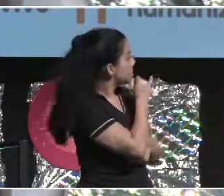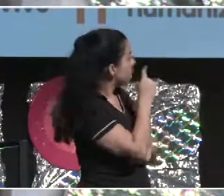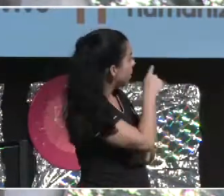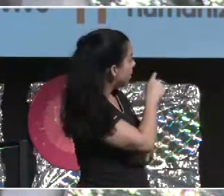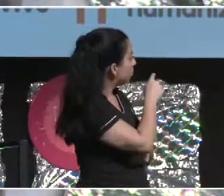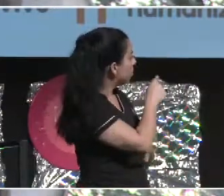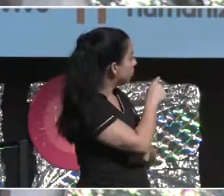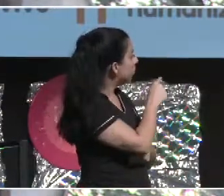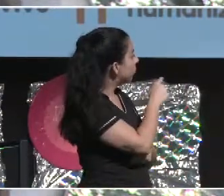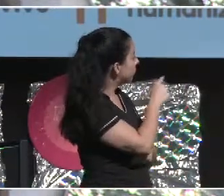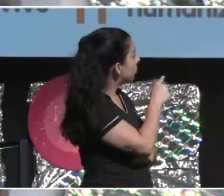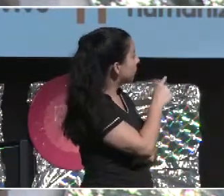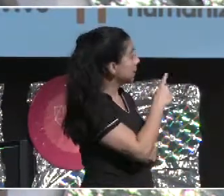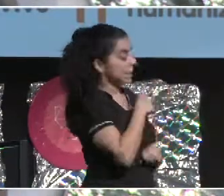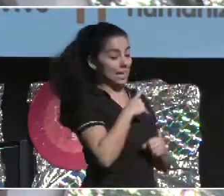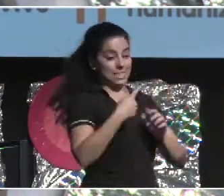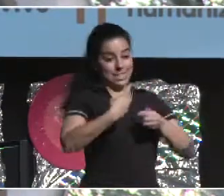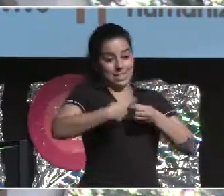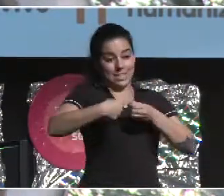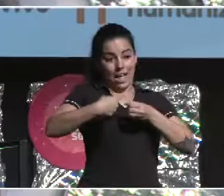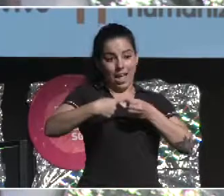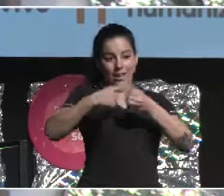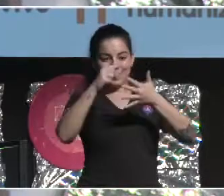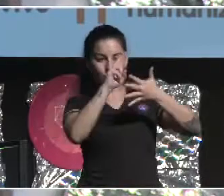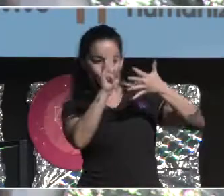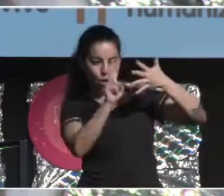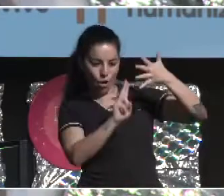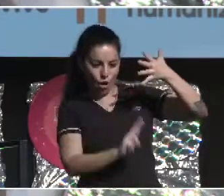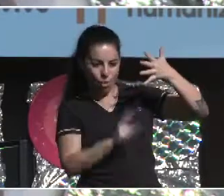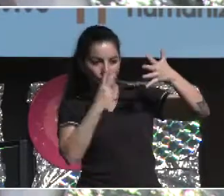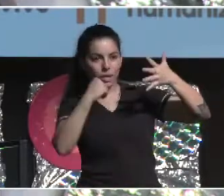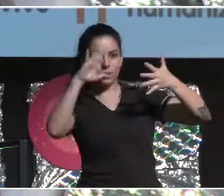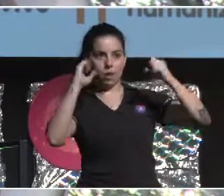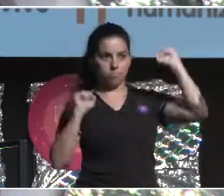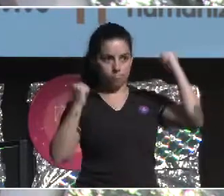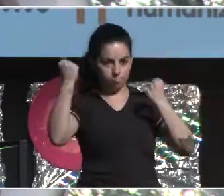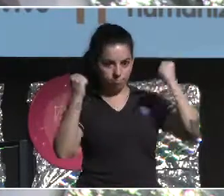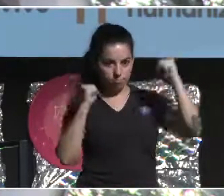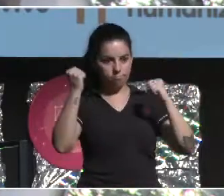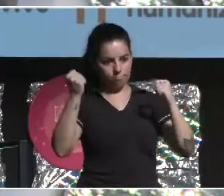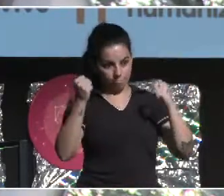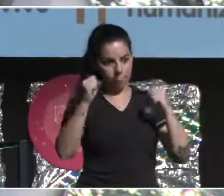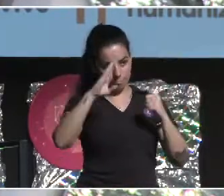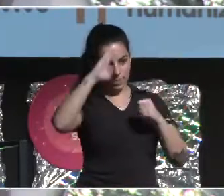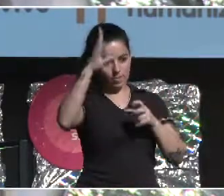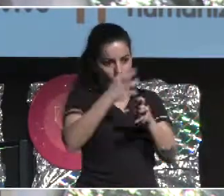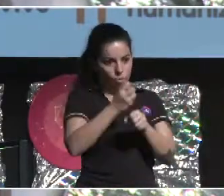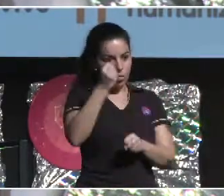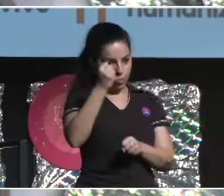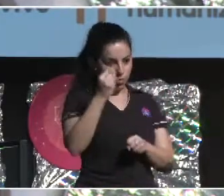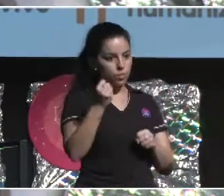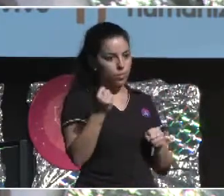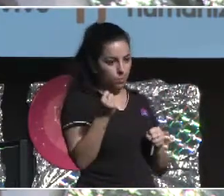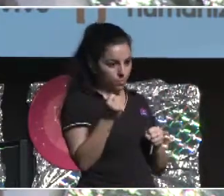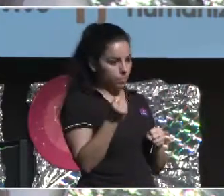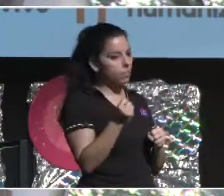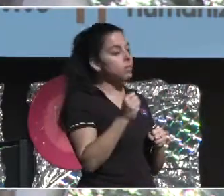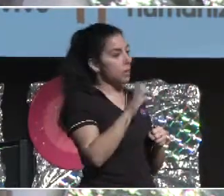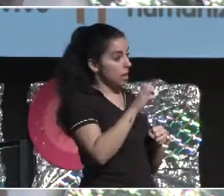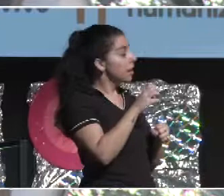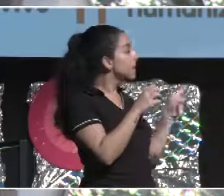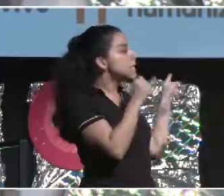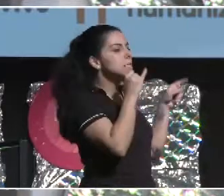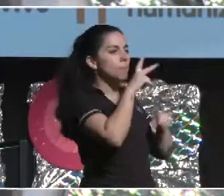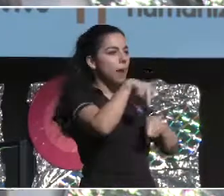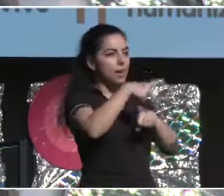ubicado Medellín, es una de las ciudades más industrializadas también del país y sus cercanías. Pero ese último que está haciendo clic, ustedes